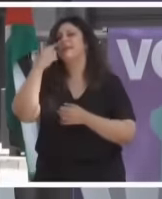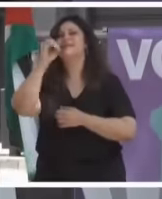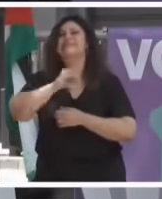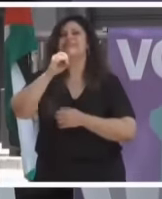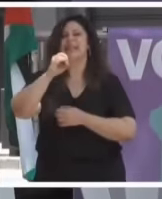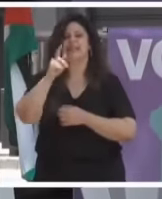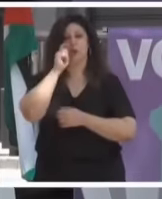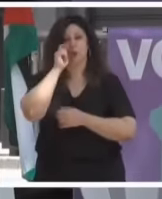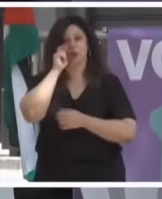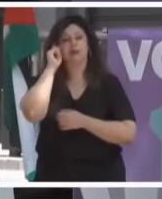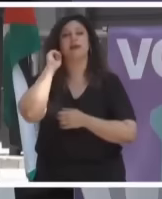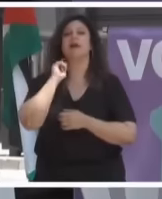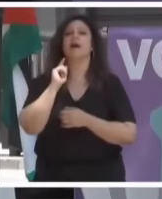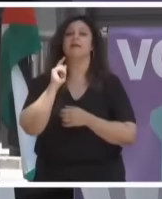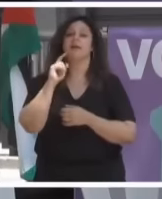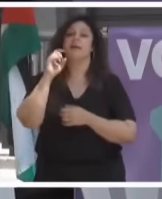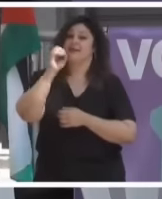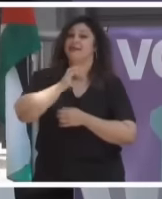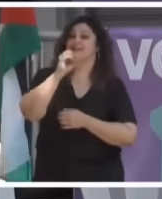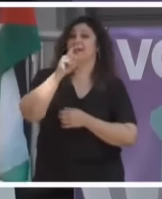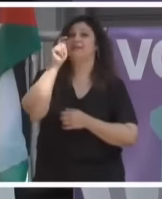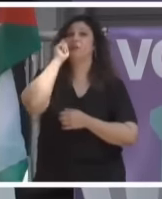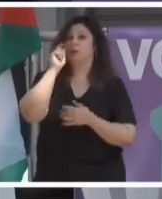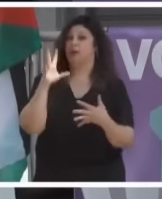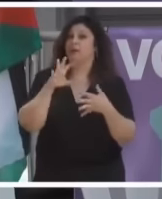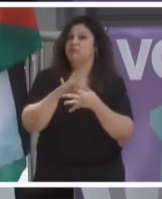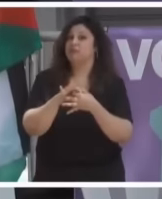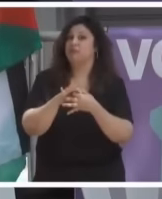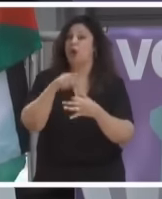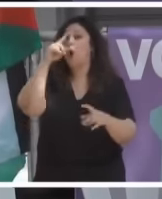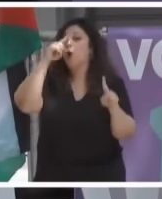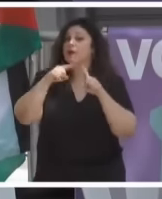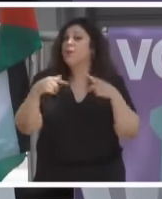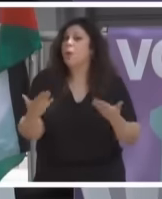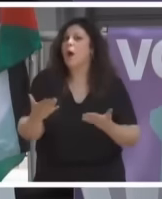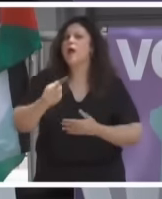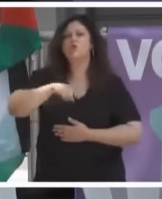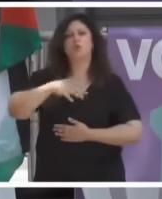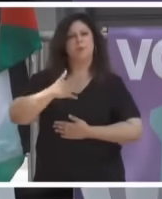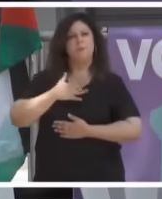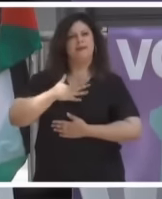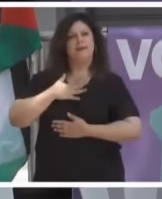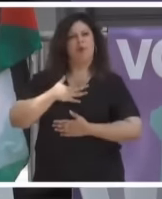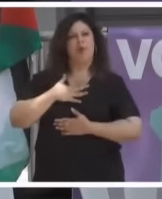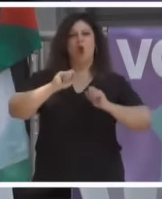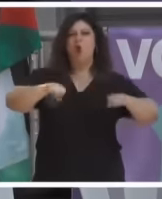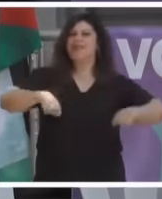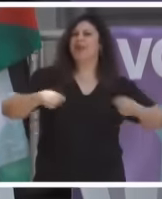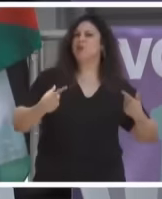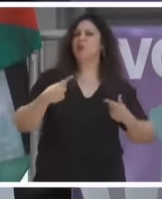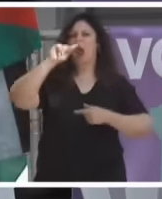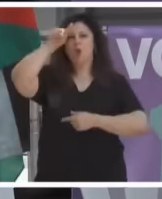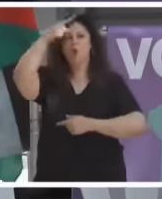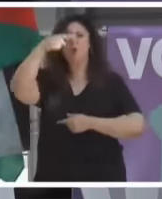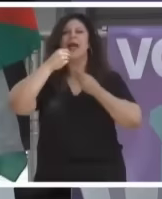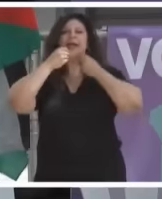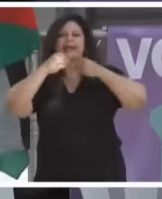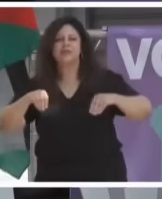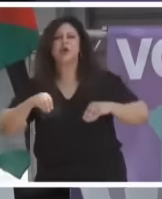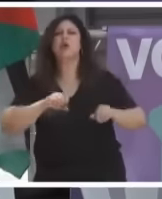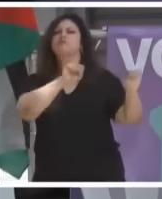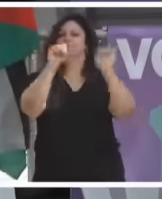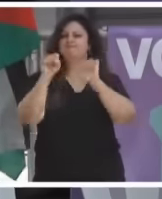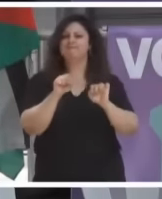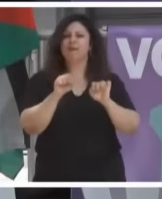tiene mucho que ver estar por la tasa turística precisamente por esto, para defender nuestro patrimonio natural, cultural e histórico. Y eso